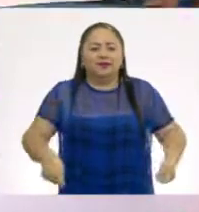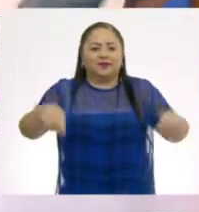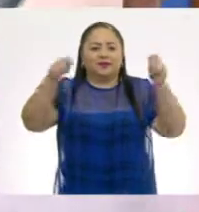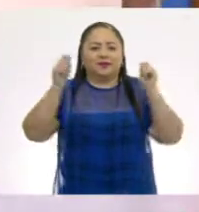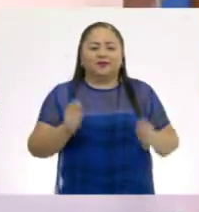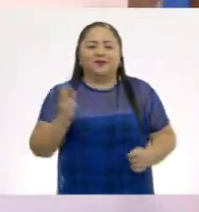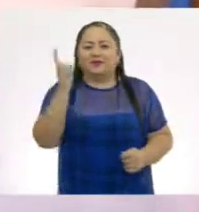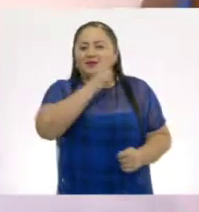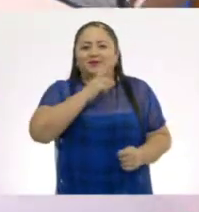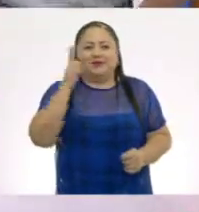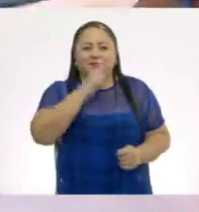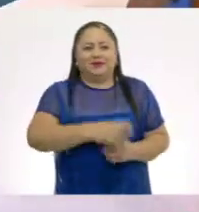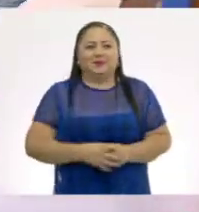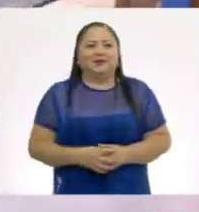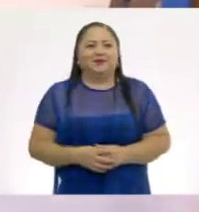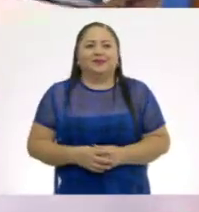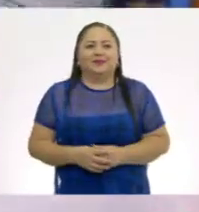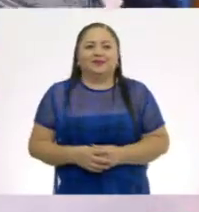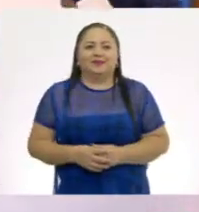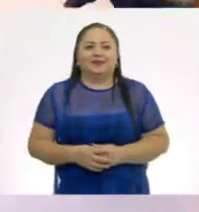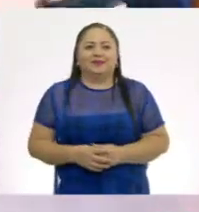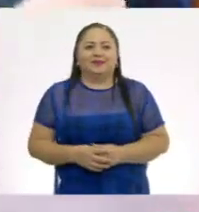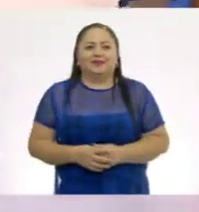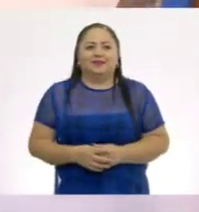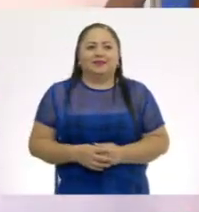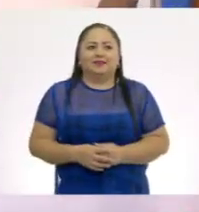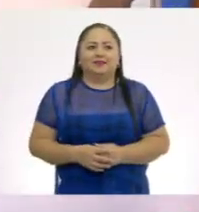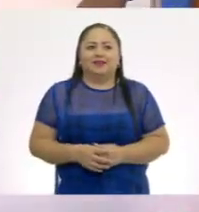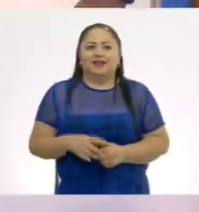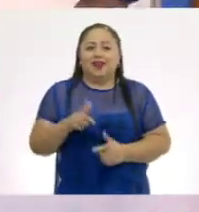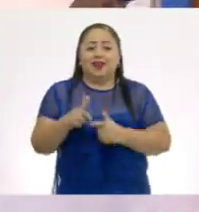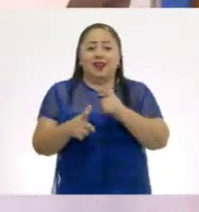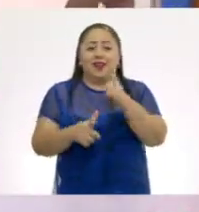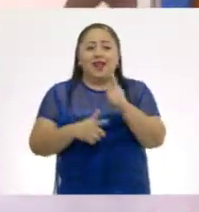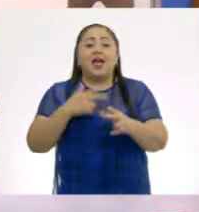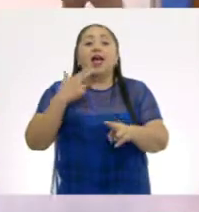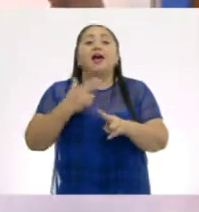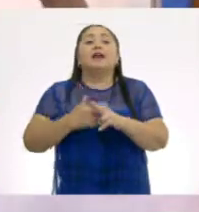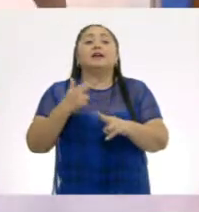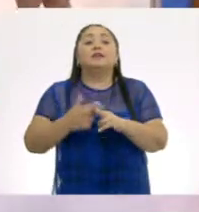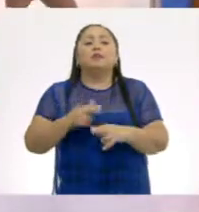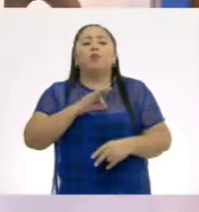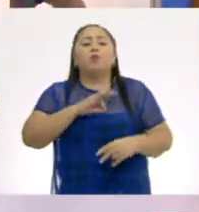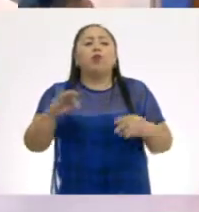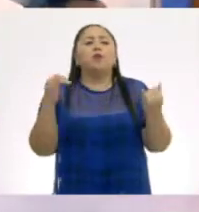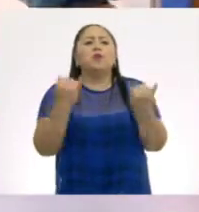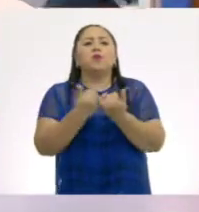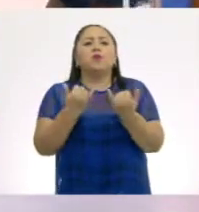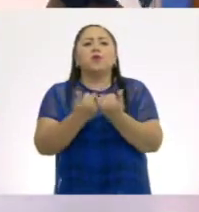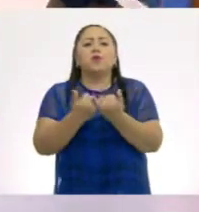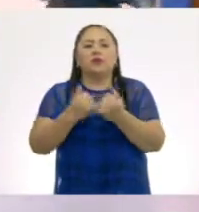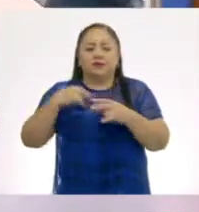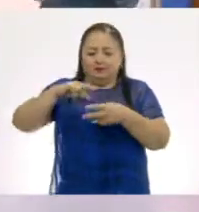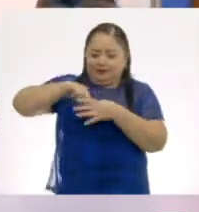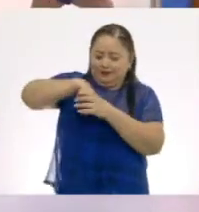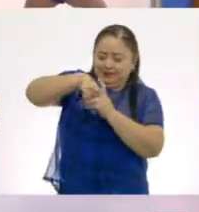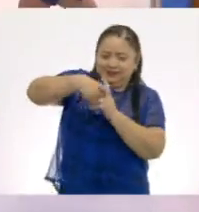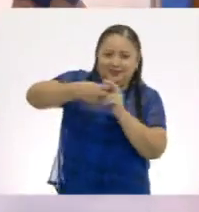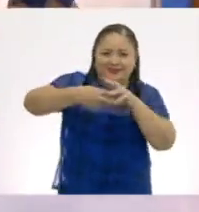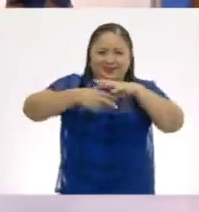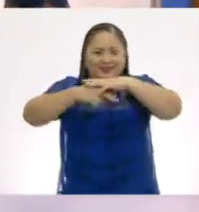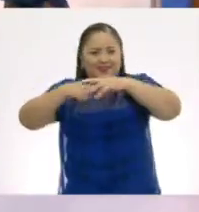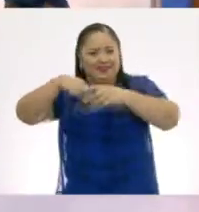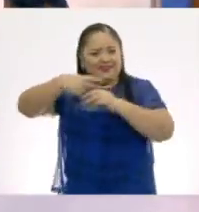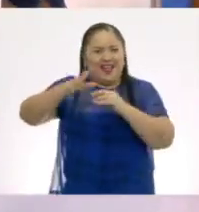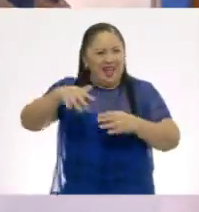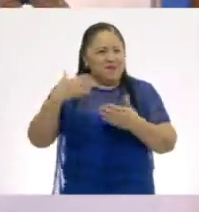abajo. Y luego nos metemos en el viento. Y hasta podemos utilizar, enredarnos, como lo